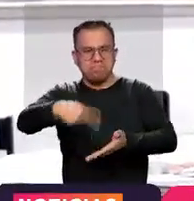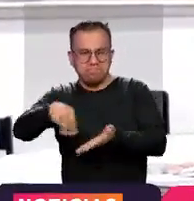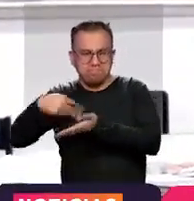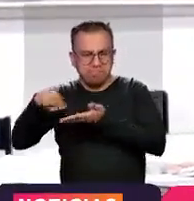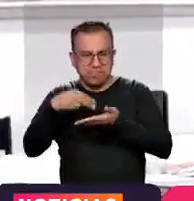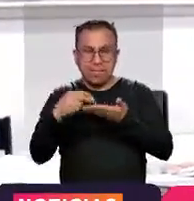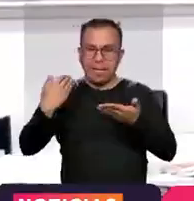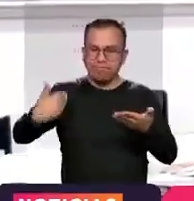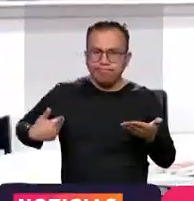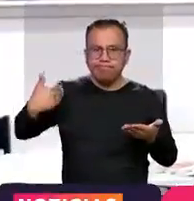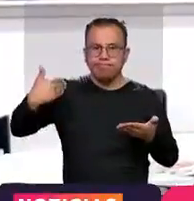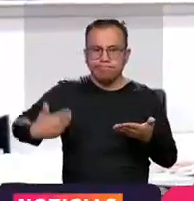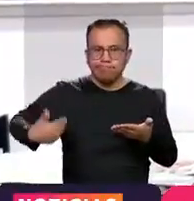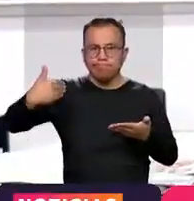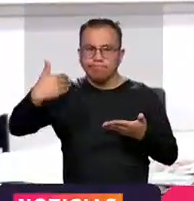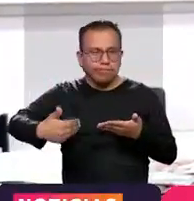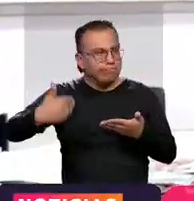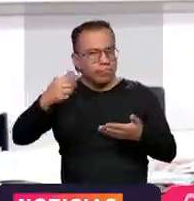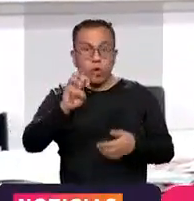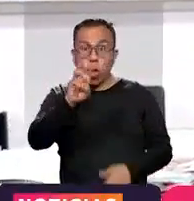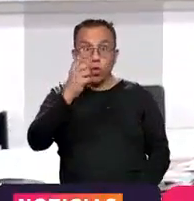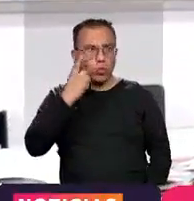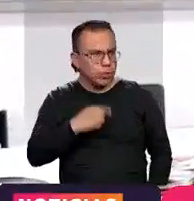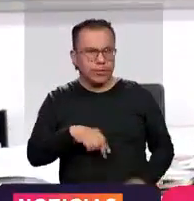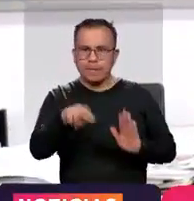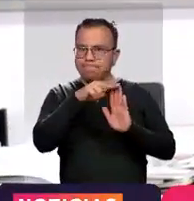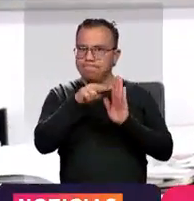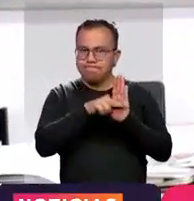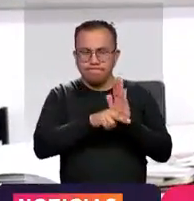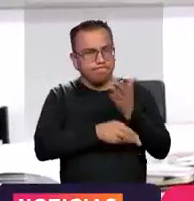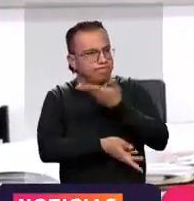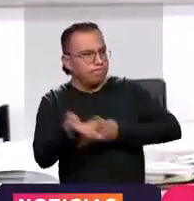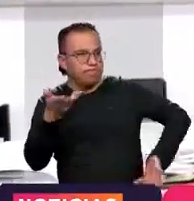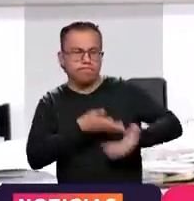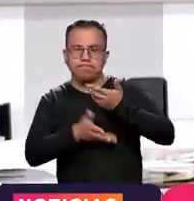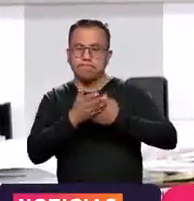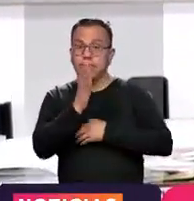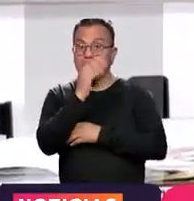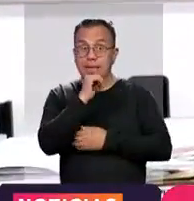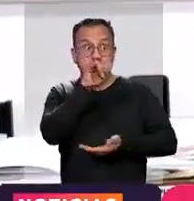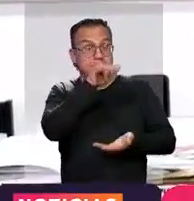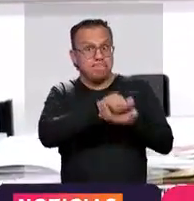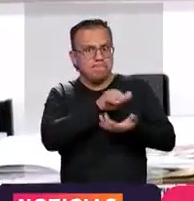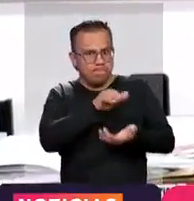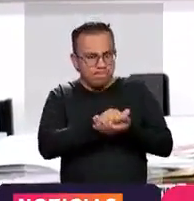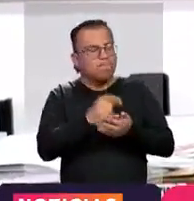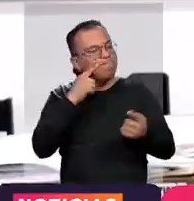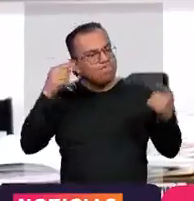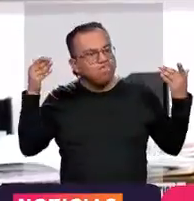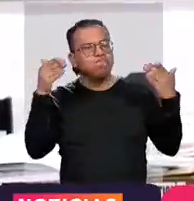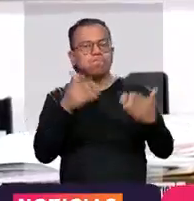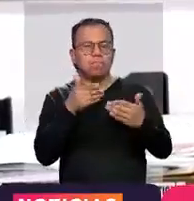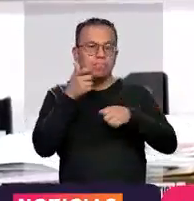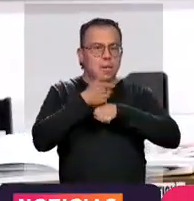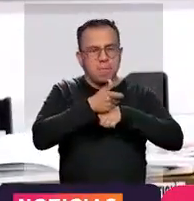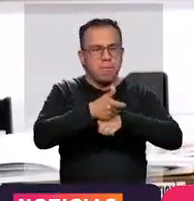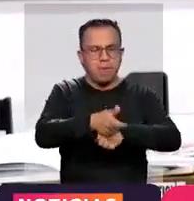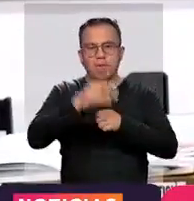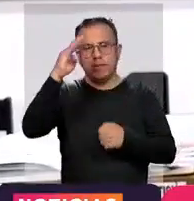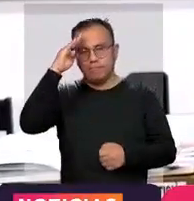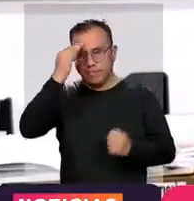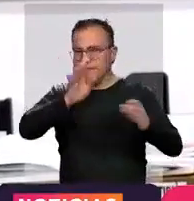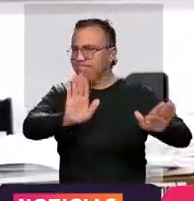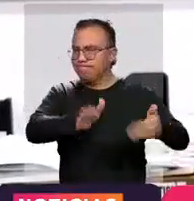son reincidentes cada 8 días, que no cumplen las normas de convivencia y que por eso estamos sustanciando con los inspectores de policía los